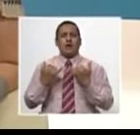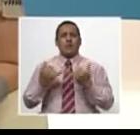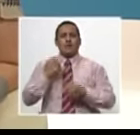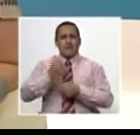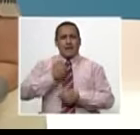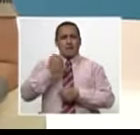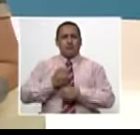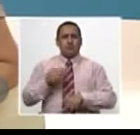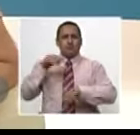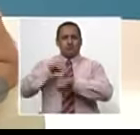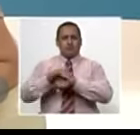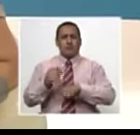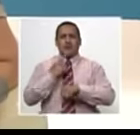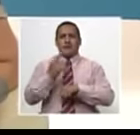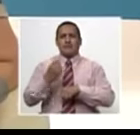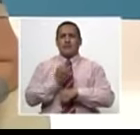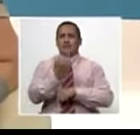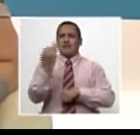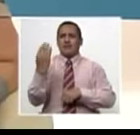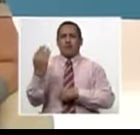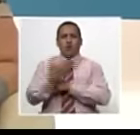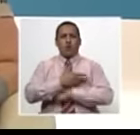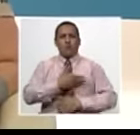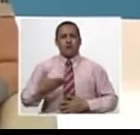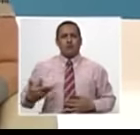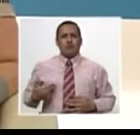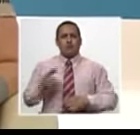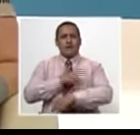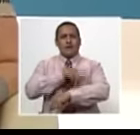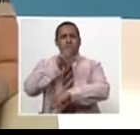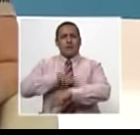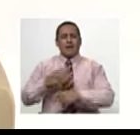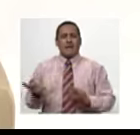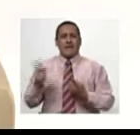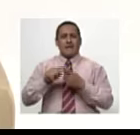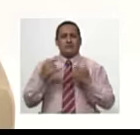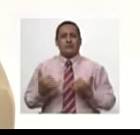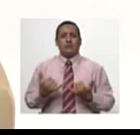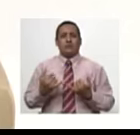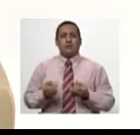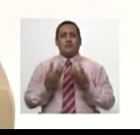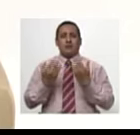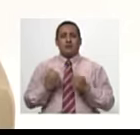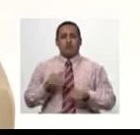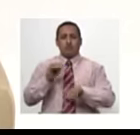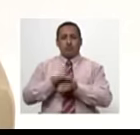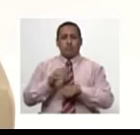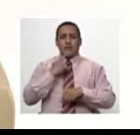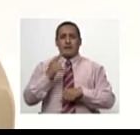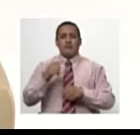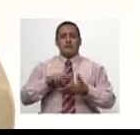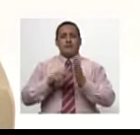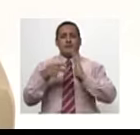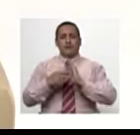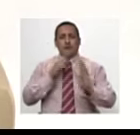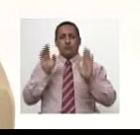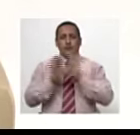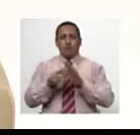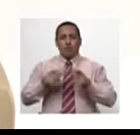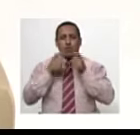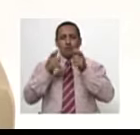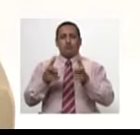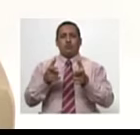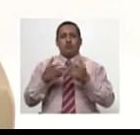el trabajo respecto de algunos gobiernos regionales ahora mismo? Bueno, respecto de lo que es el